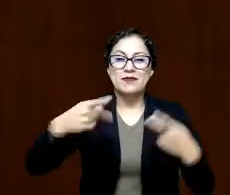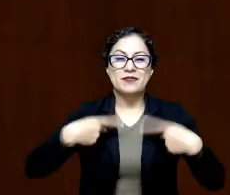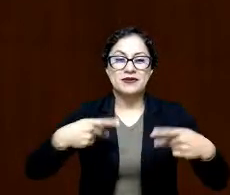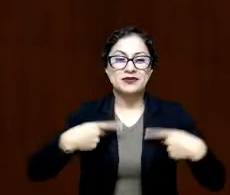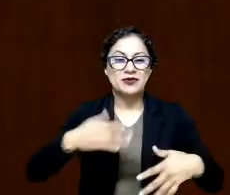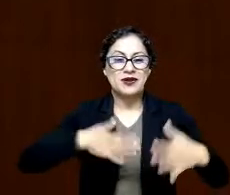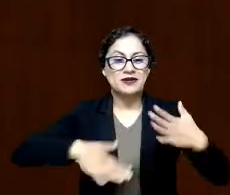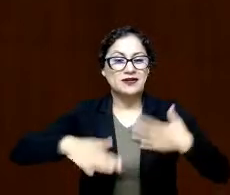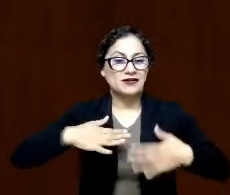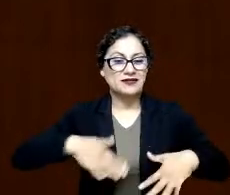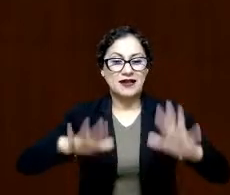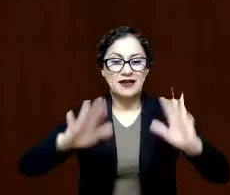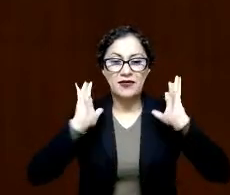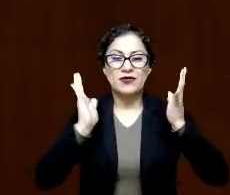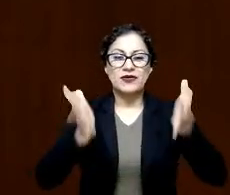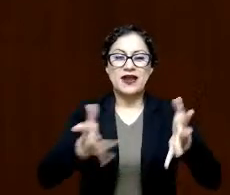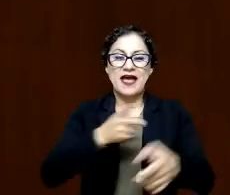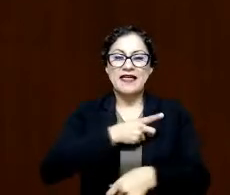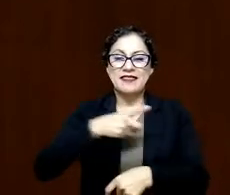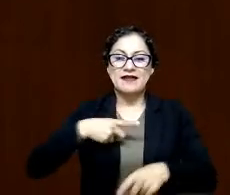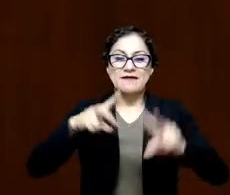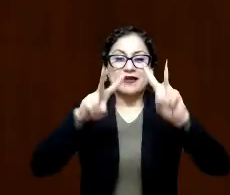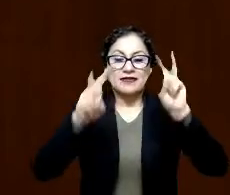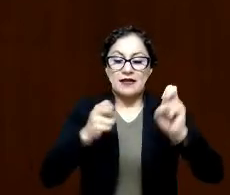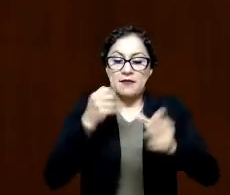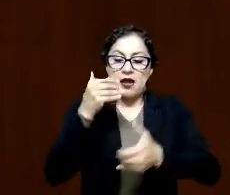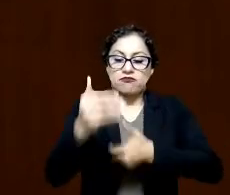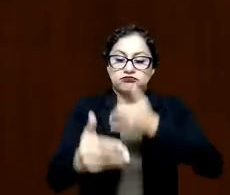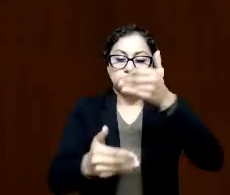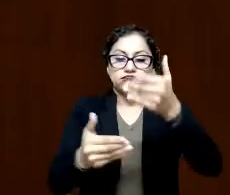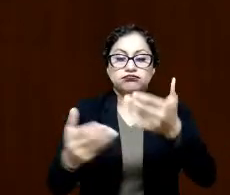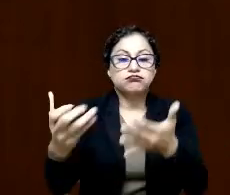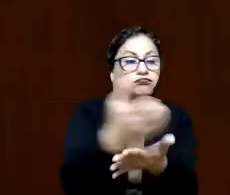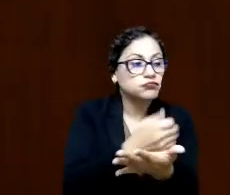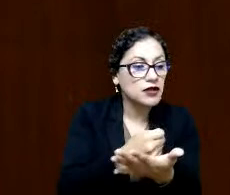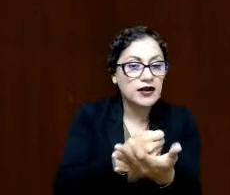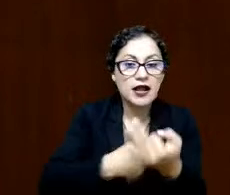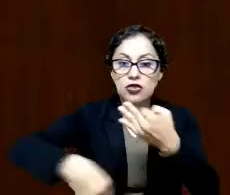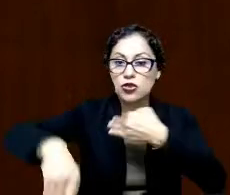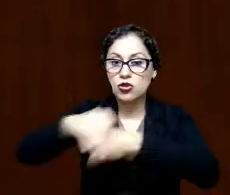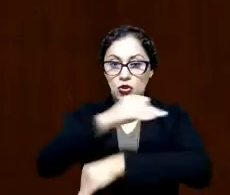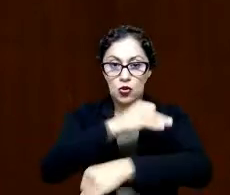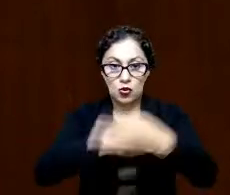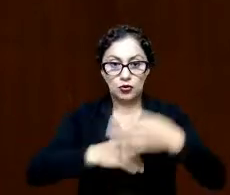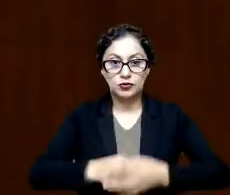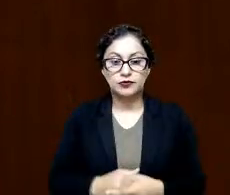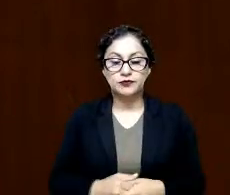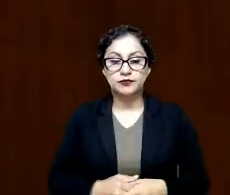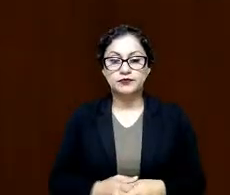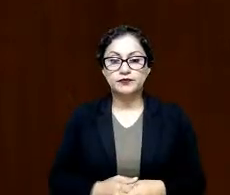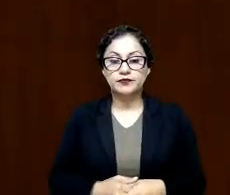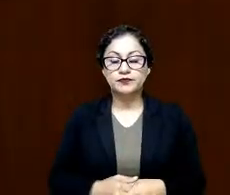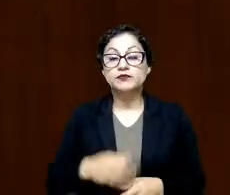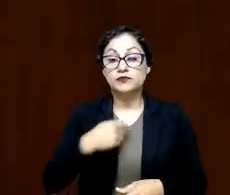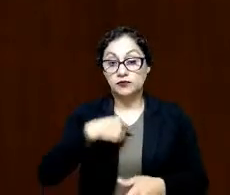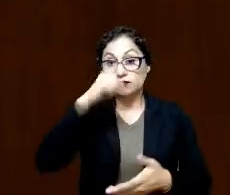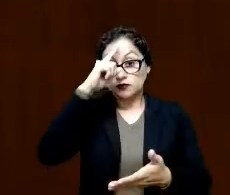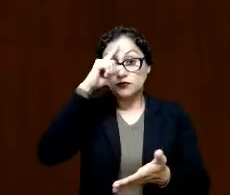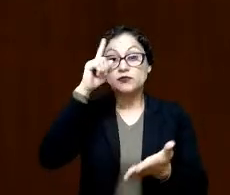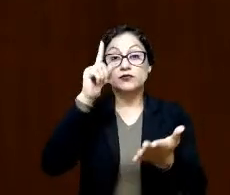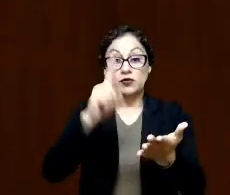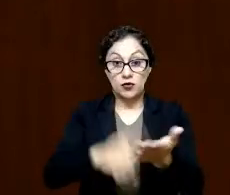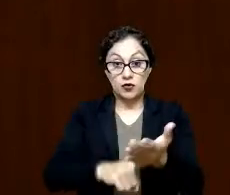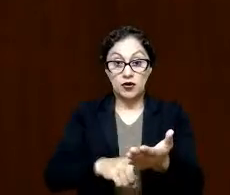social, como un tema de avanzada y como un tema en el que ganamos todas y todos. Me parece que debemos de estar,